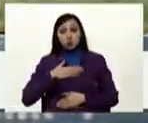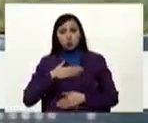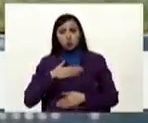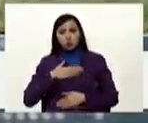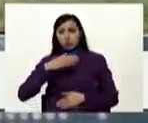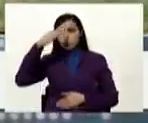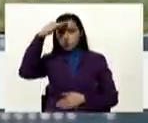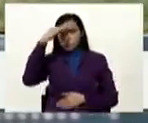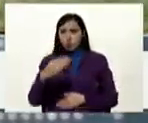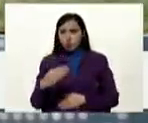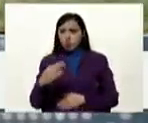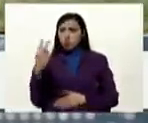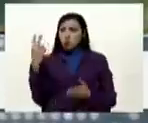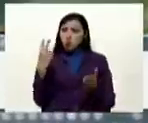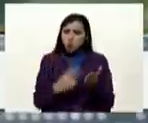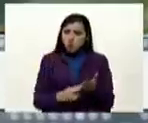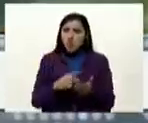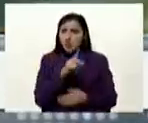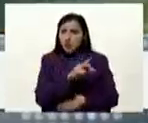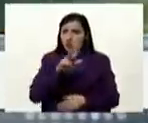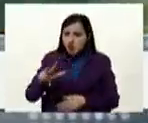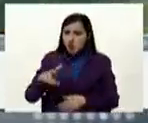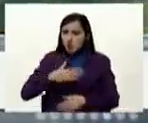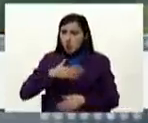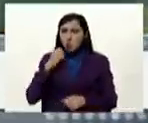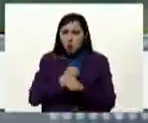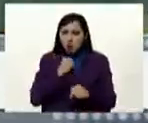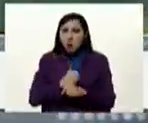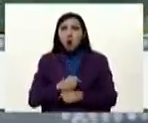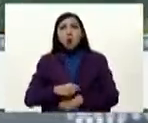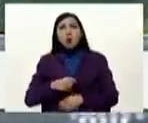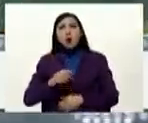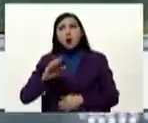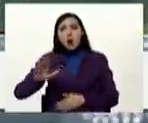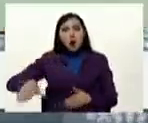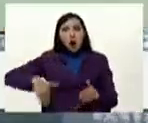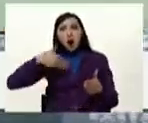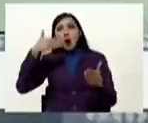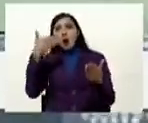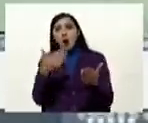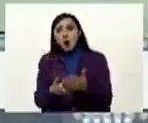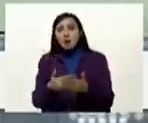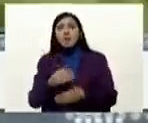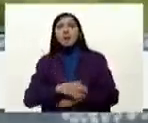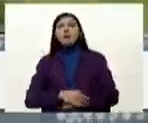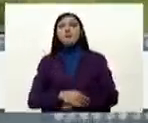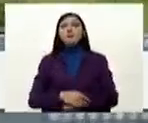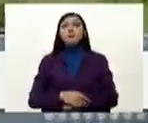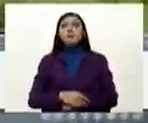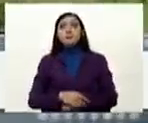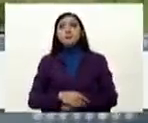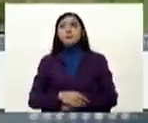ya 2013, 14, 15, 16, 17,